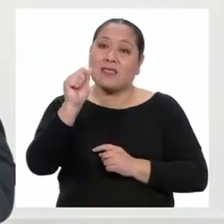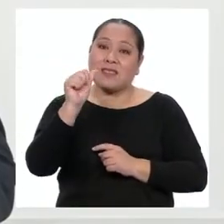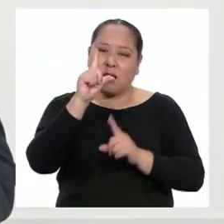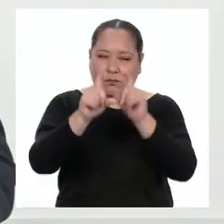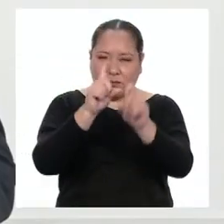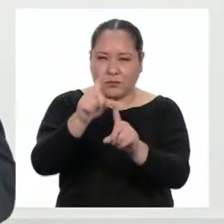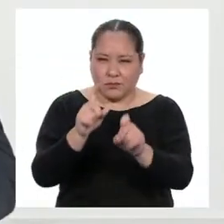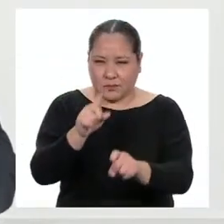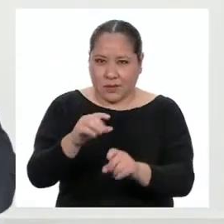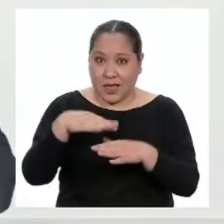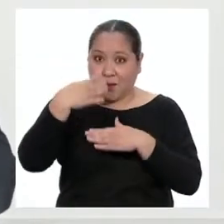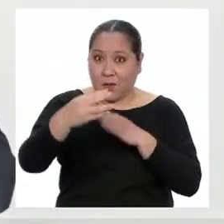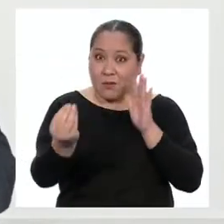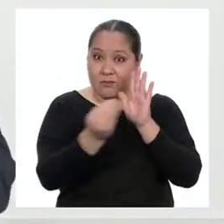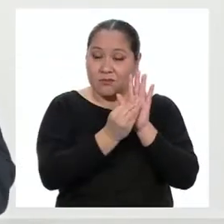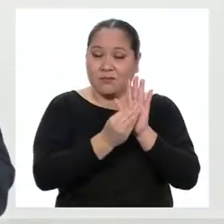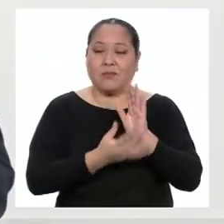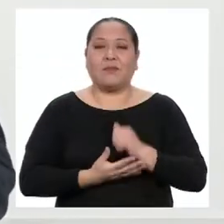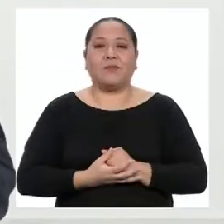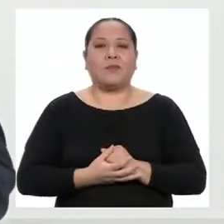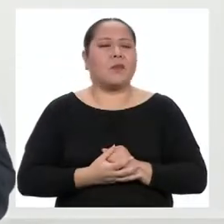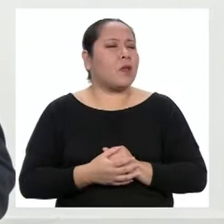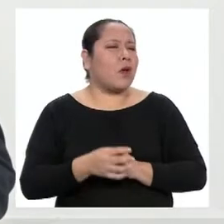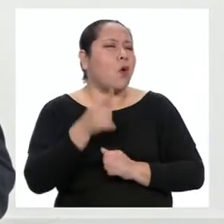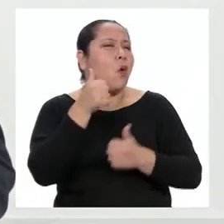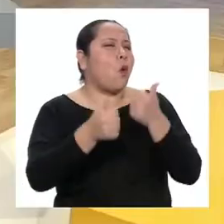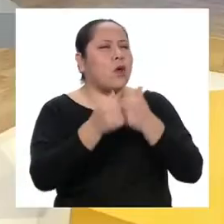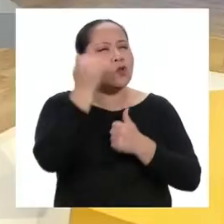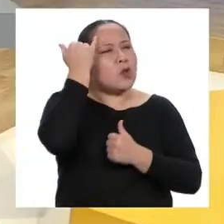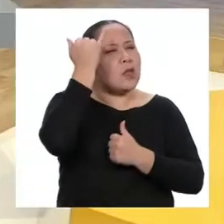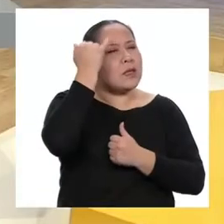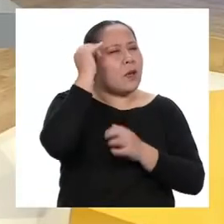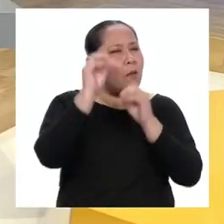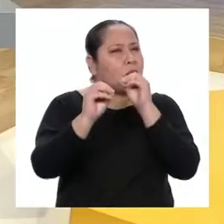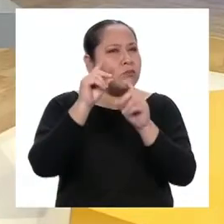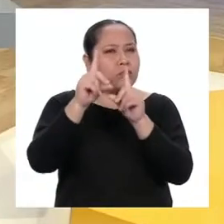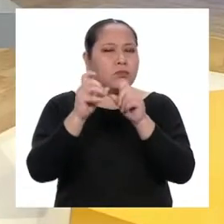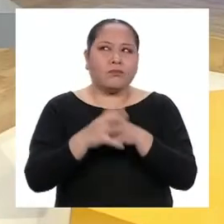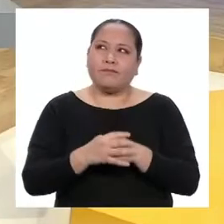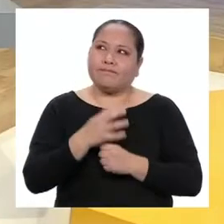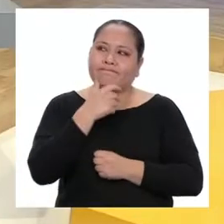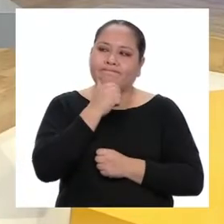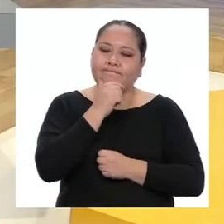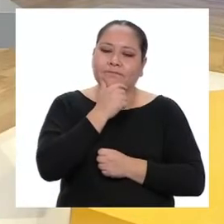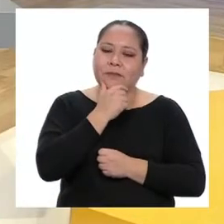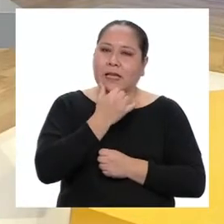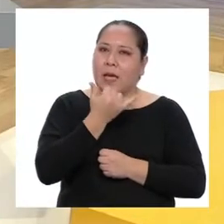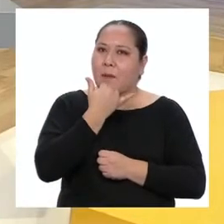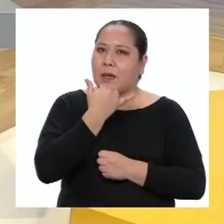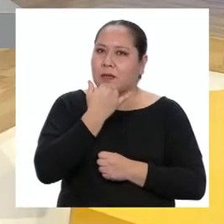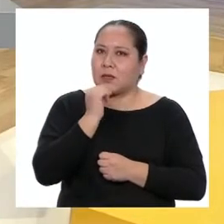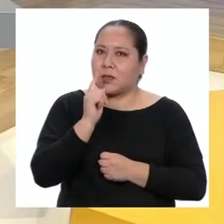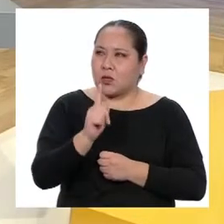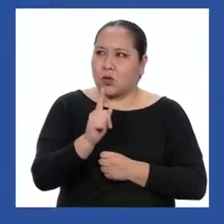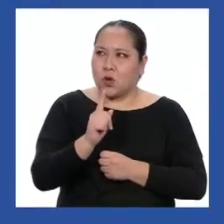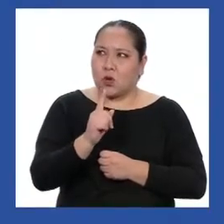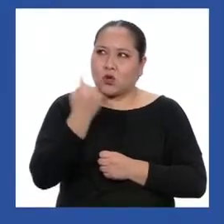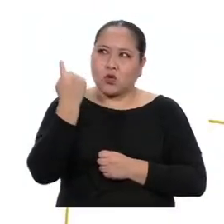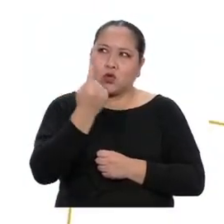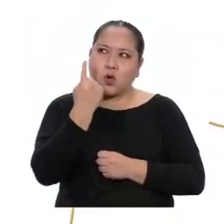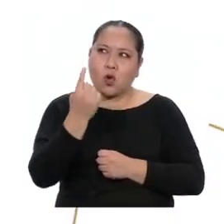ideas tienen para resolver el tema de la aplicación de la encuesta? ¿Qué pasa si solo encuesto a unos